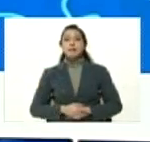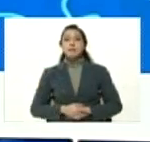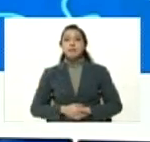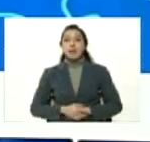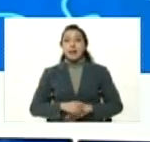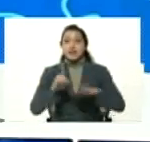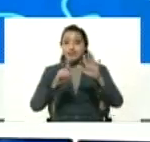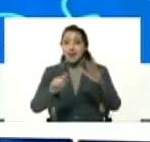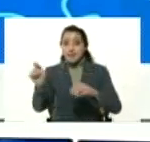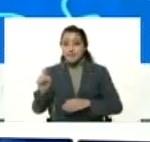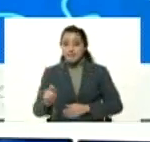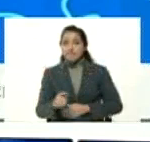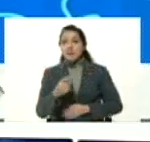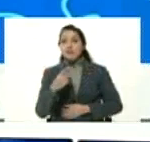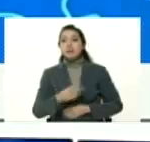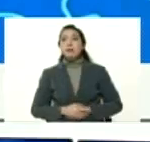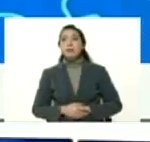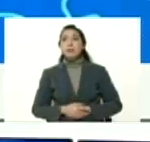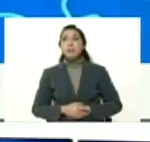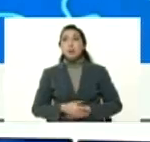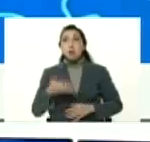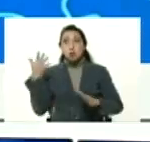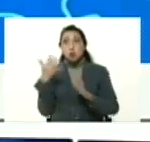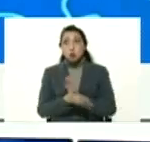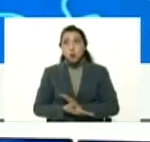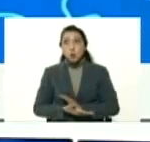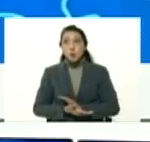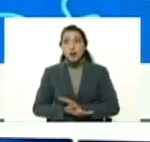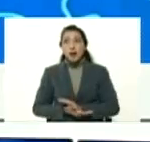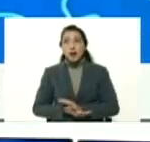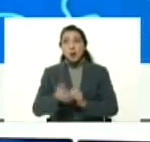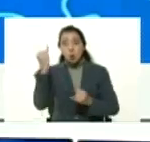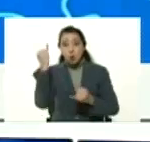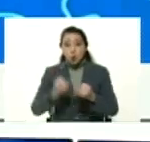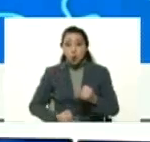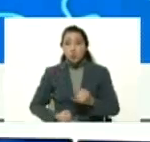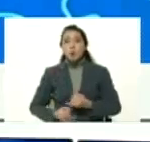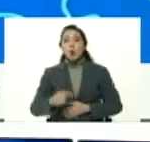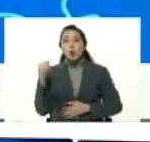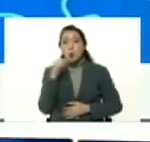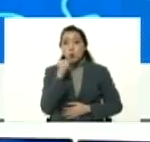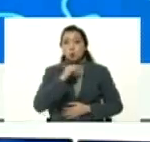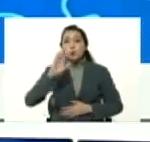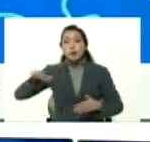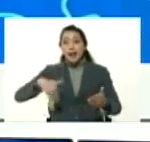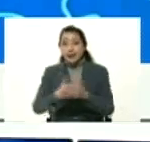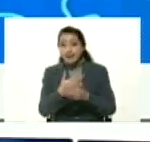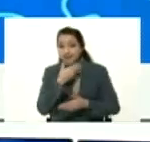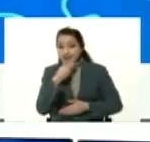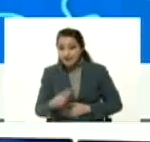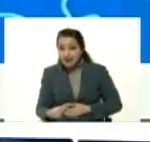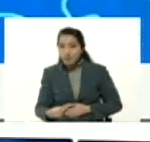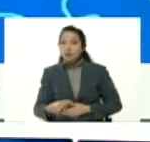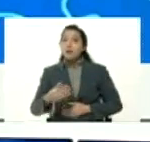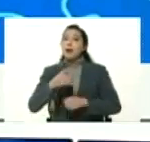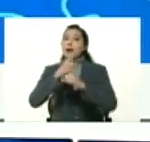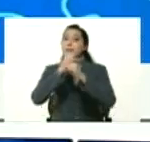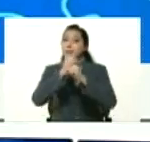semestre, pero sobre todo en el último trimestre del año, octubre, noviembre y diciembre. Hay